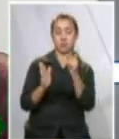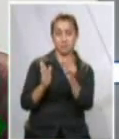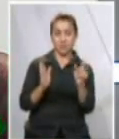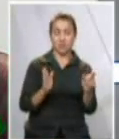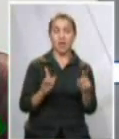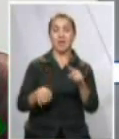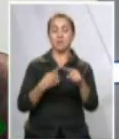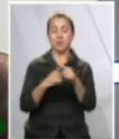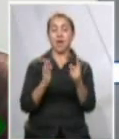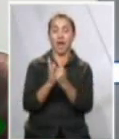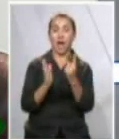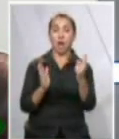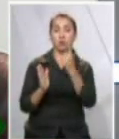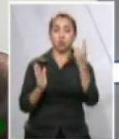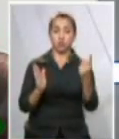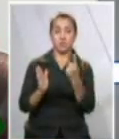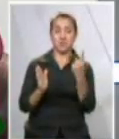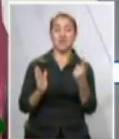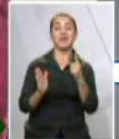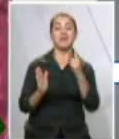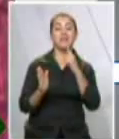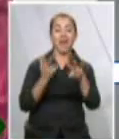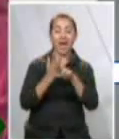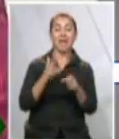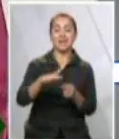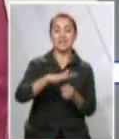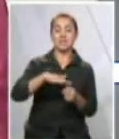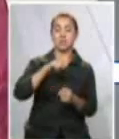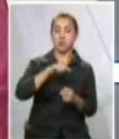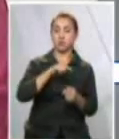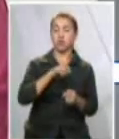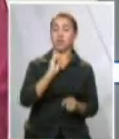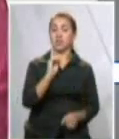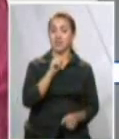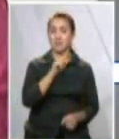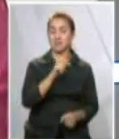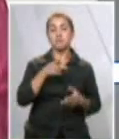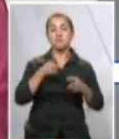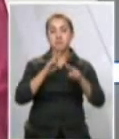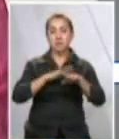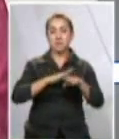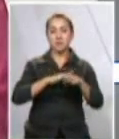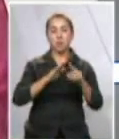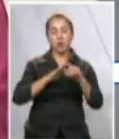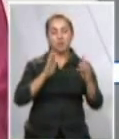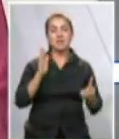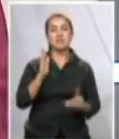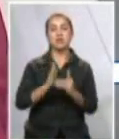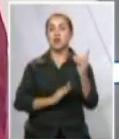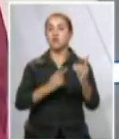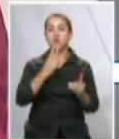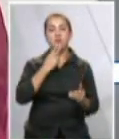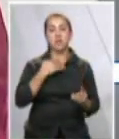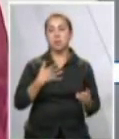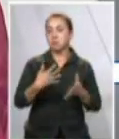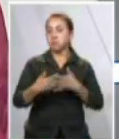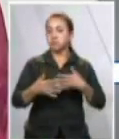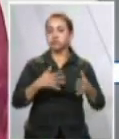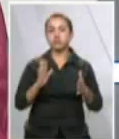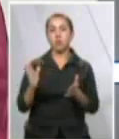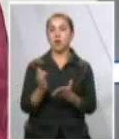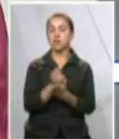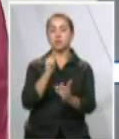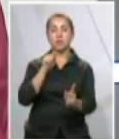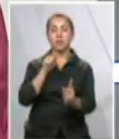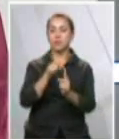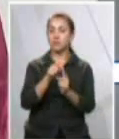permite autonomía de quien tiene la situación de discapacidad y le permite desarrollar una vida o alcanzar